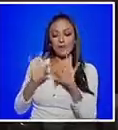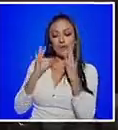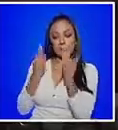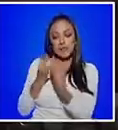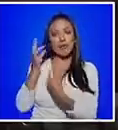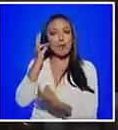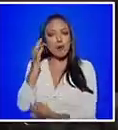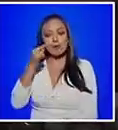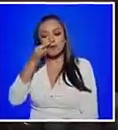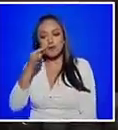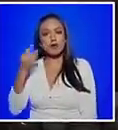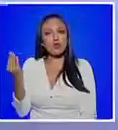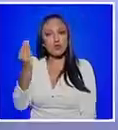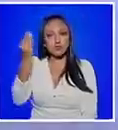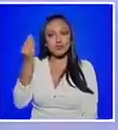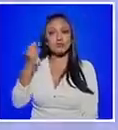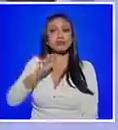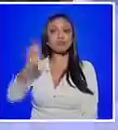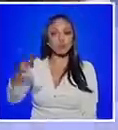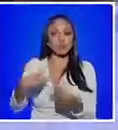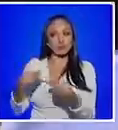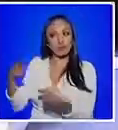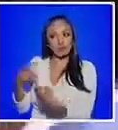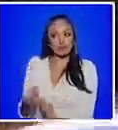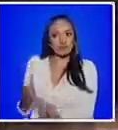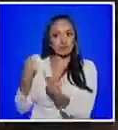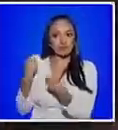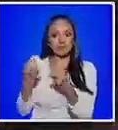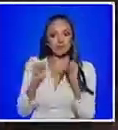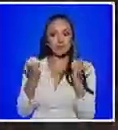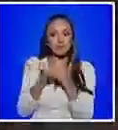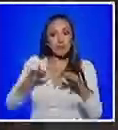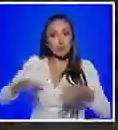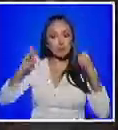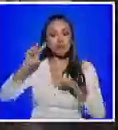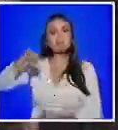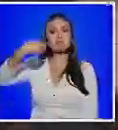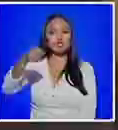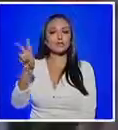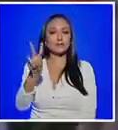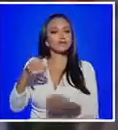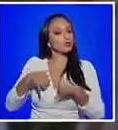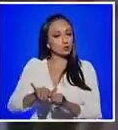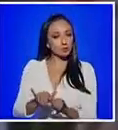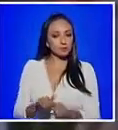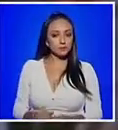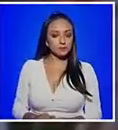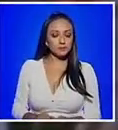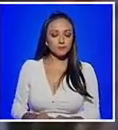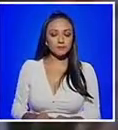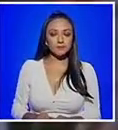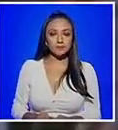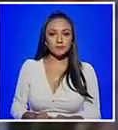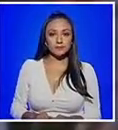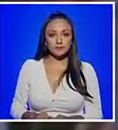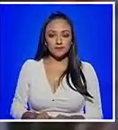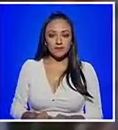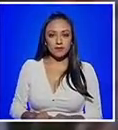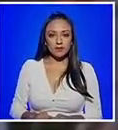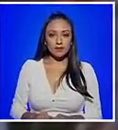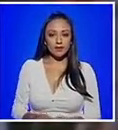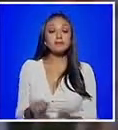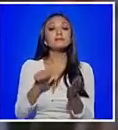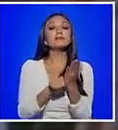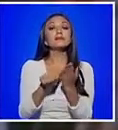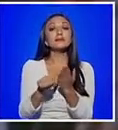Mujer, Niñez y Adolescencia de Quitumbe. La audiencia continuará el próximo viernes. El Ministerio de Gobierno, mediante un